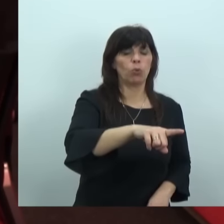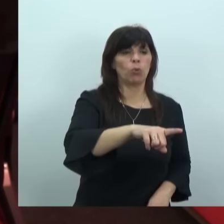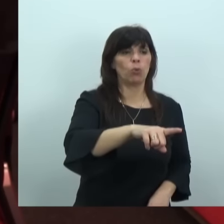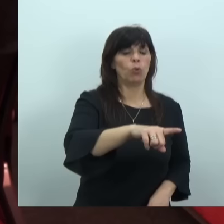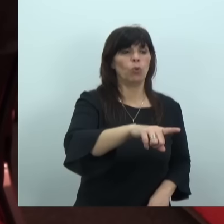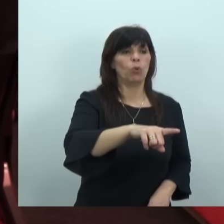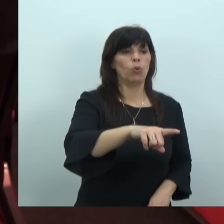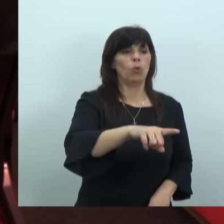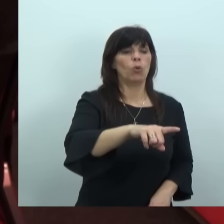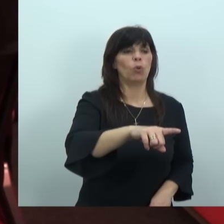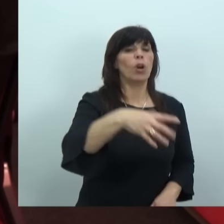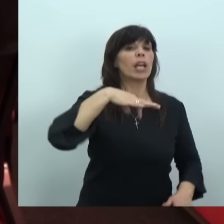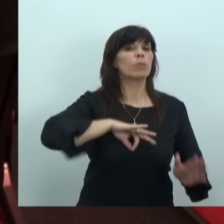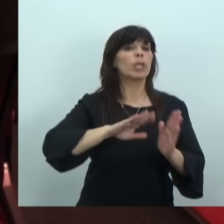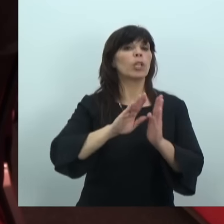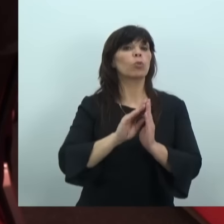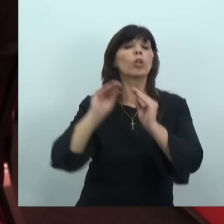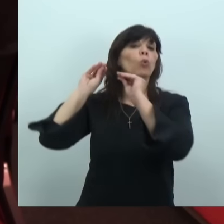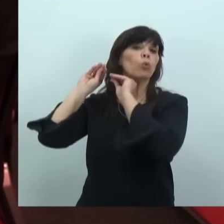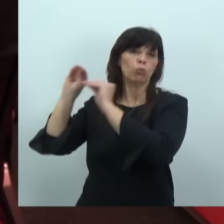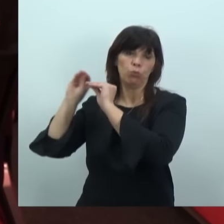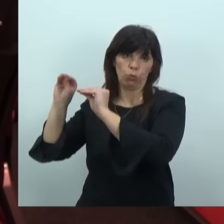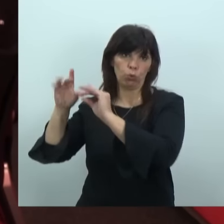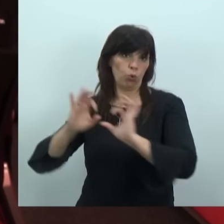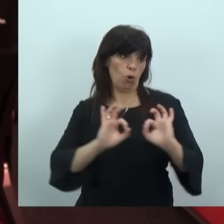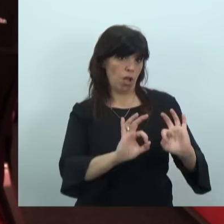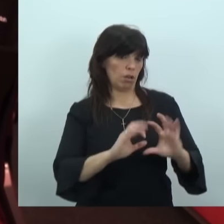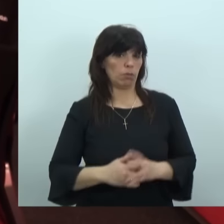propiedad del Espíritu Santo de Dios.